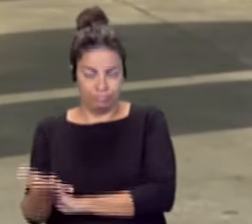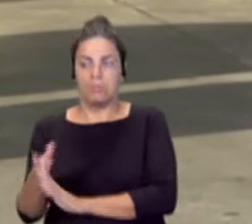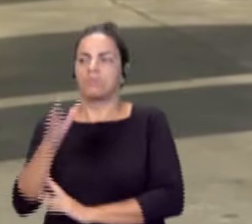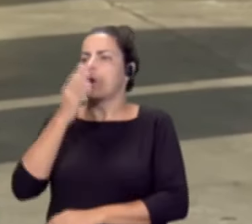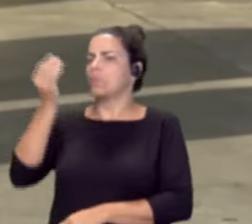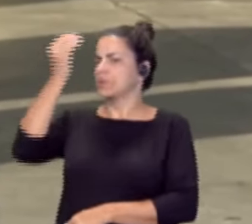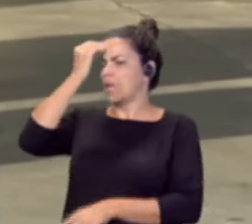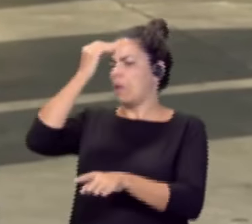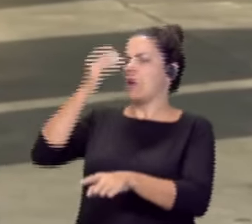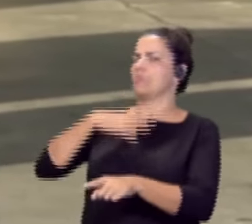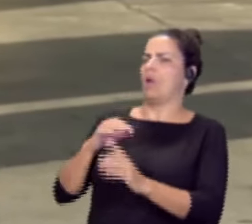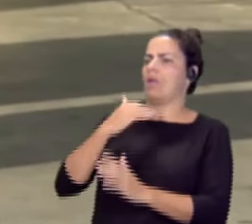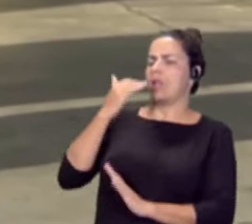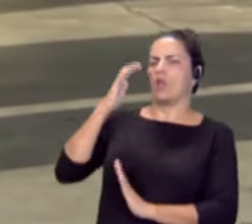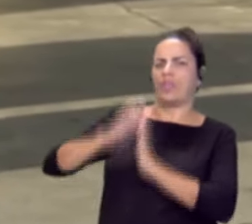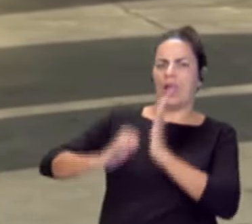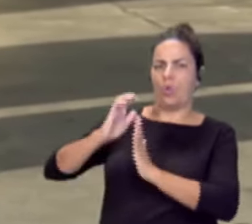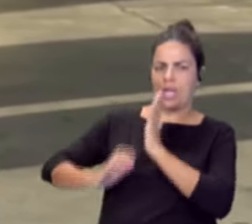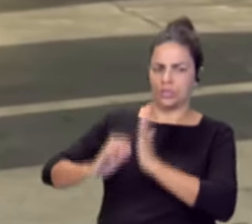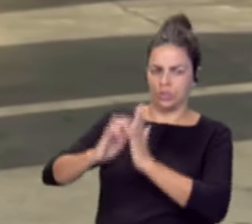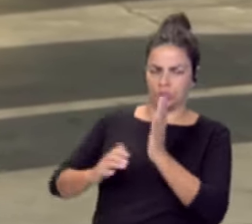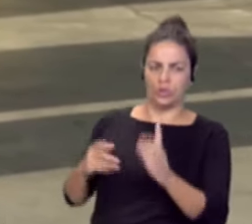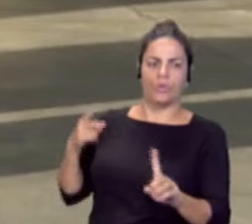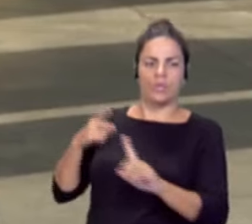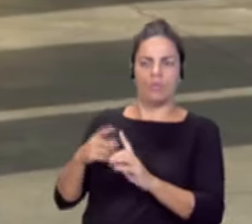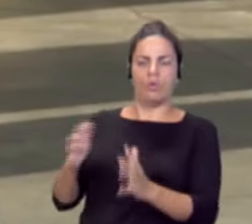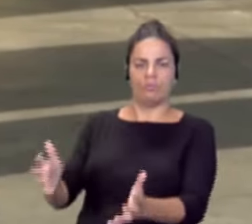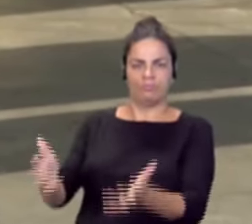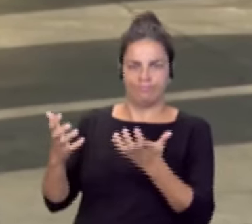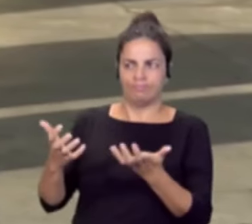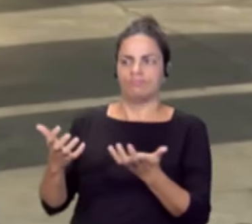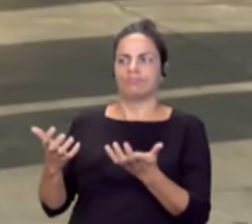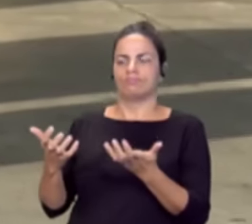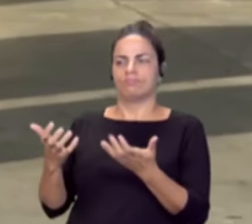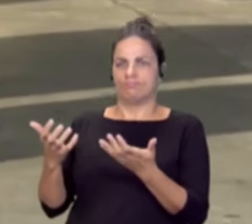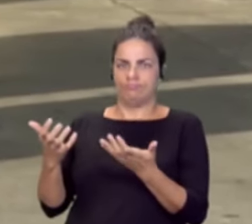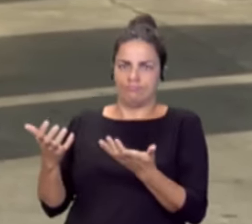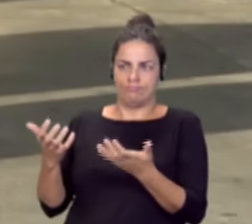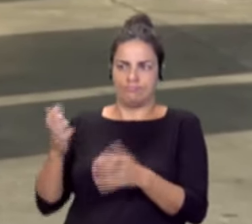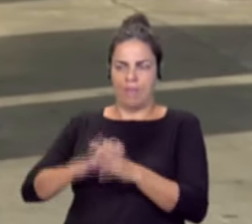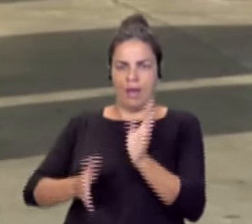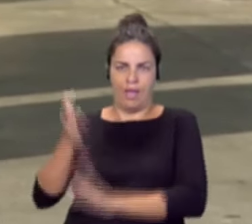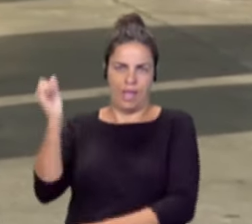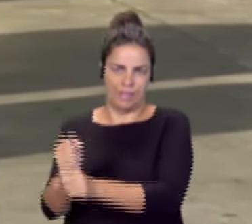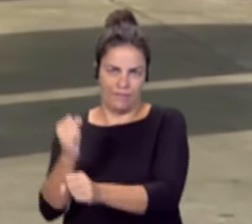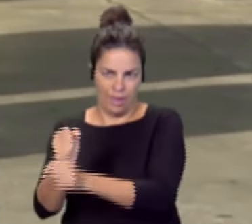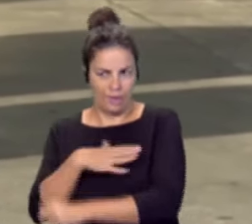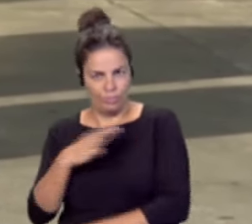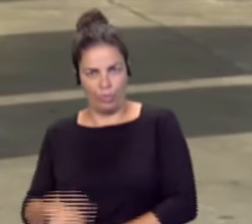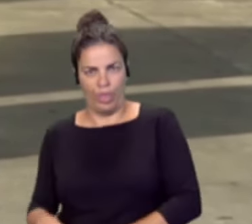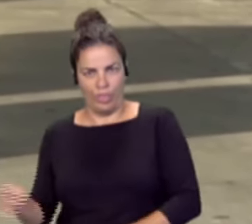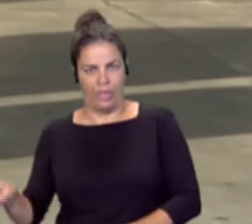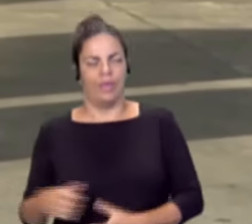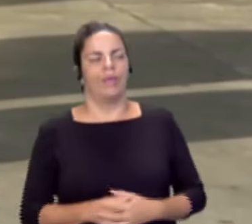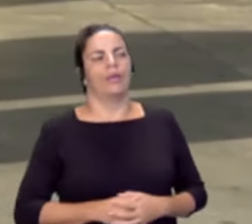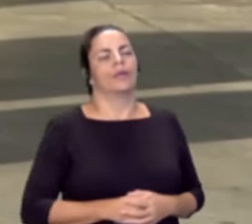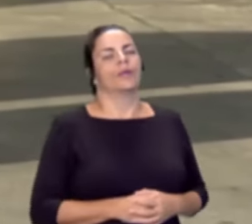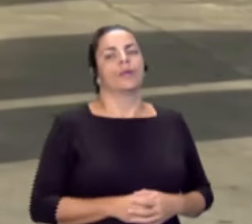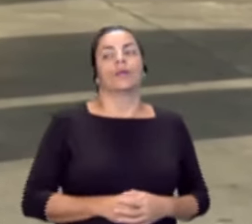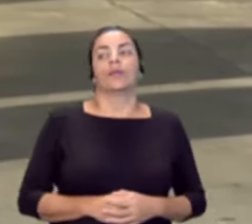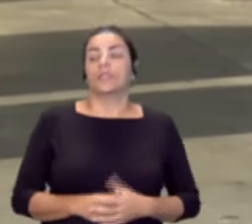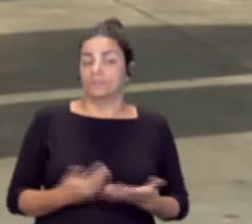unos descuentos para poder tener unos mayores beneficios a la hora de desarrollar su trabajo. Uh-huh. Bueno, hay que decir que